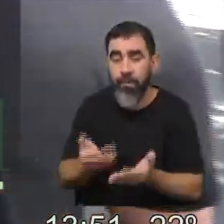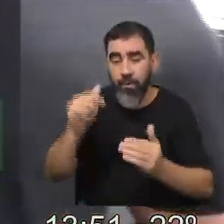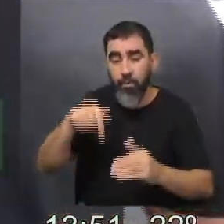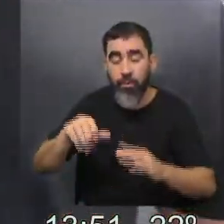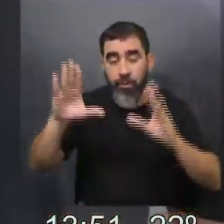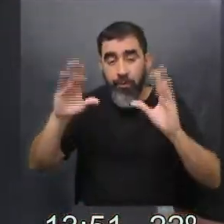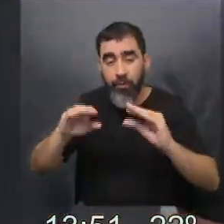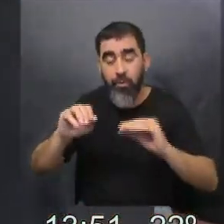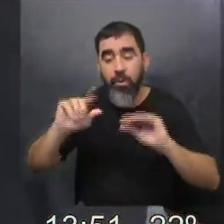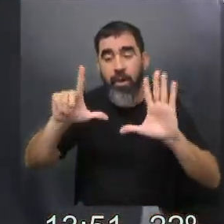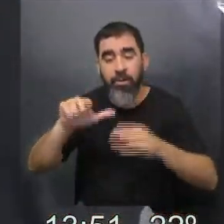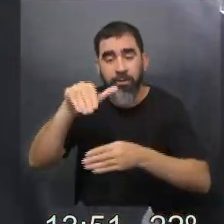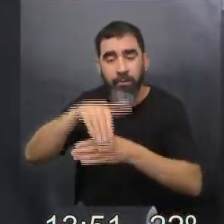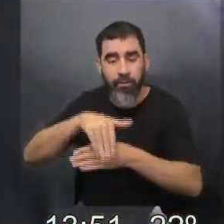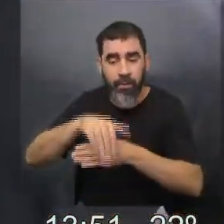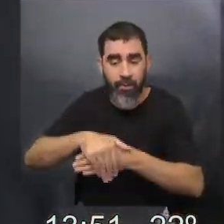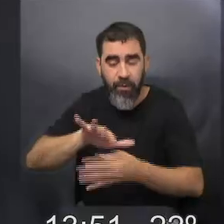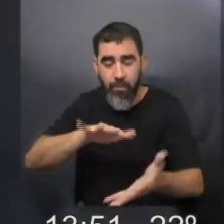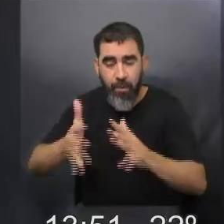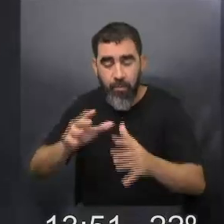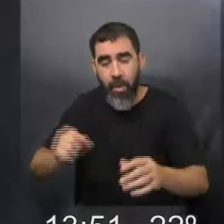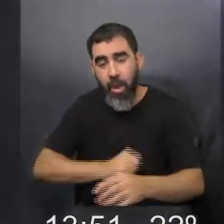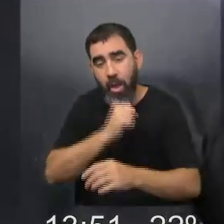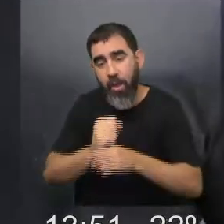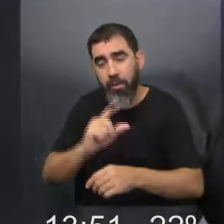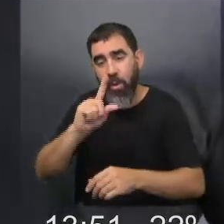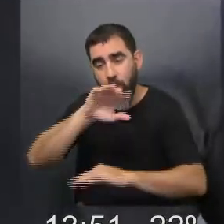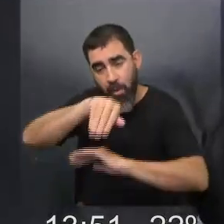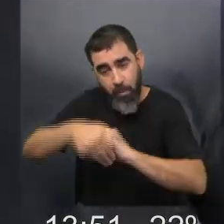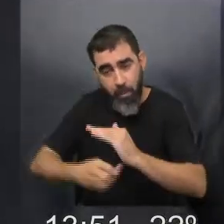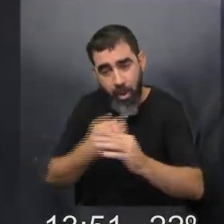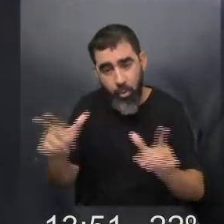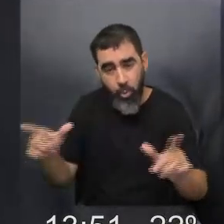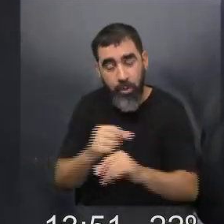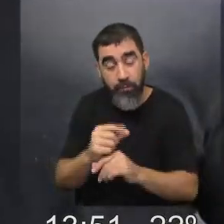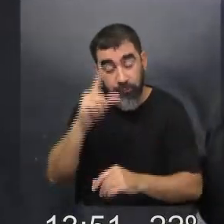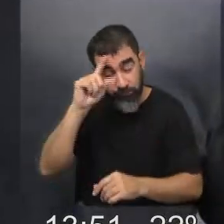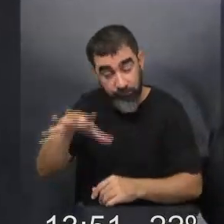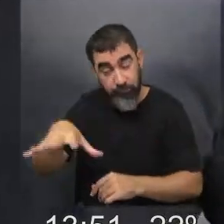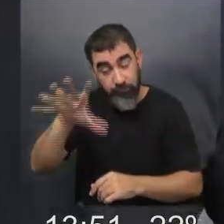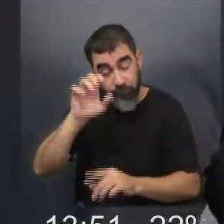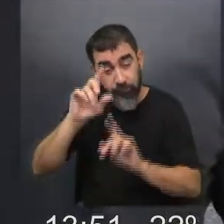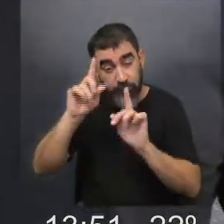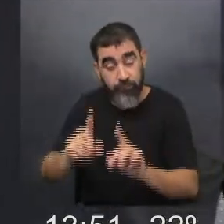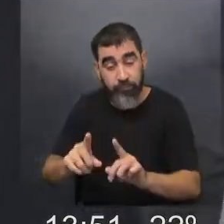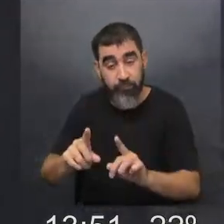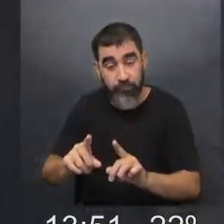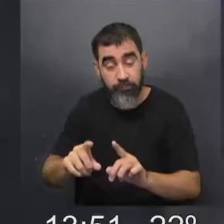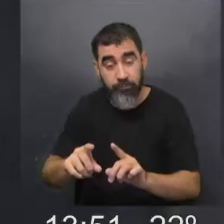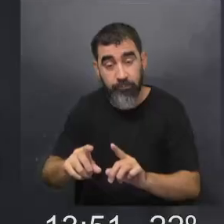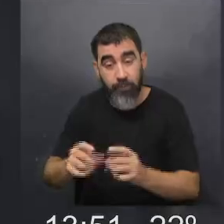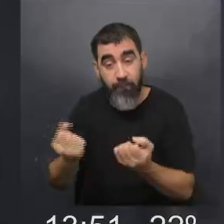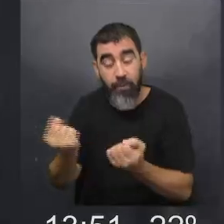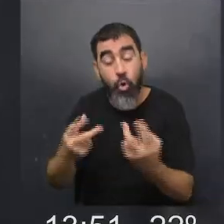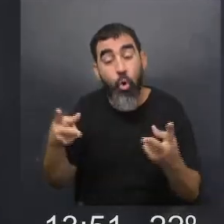se quieran arrimar a partir de las 18, 19 horas hasta la 1 de la mañana, y recordarles también a quienes vengan en vehículo